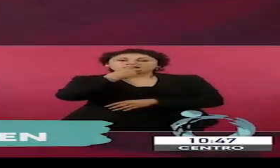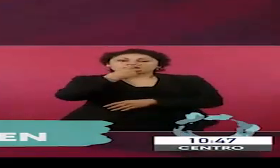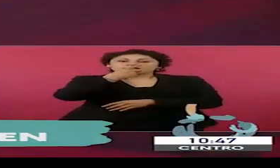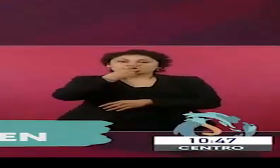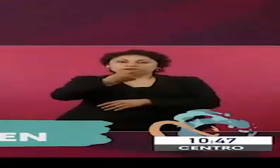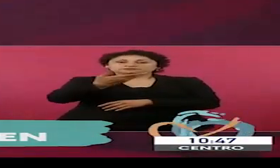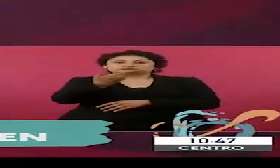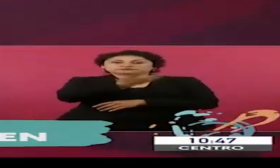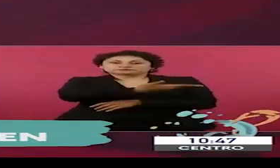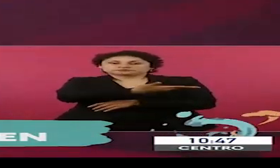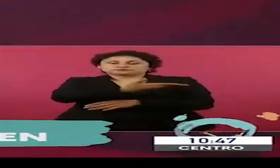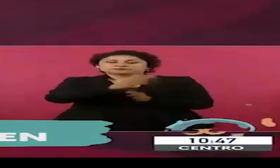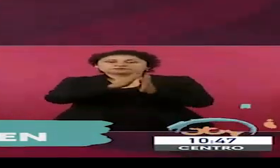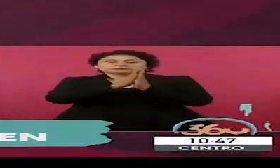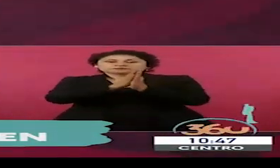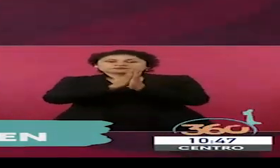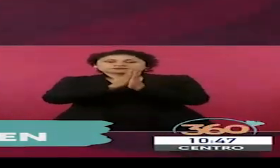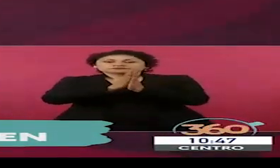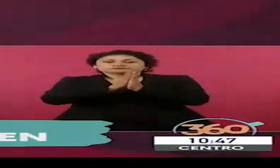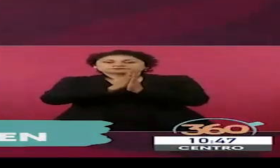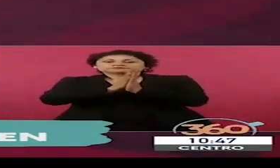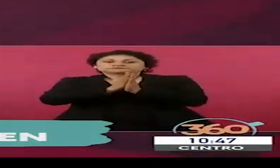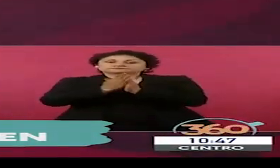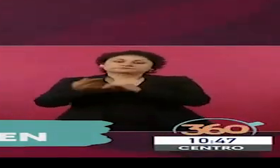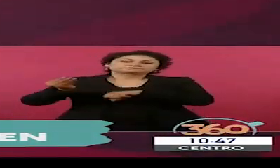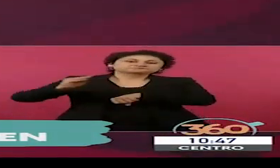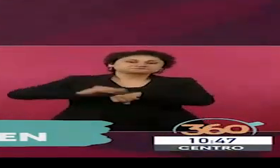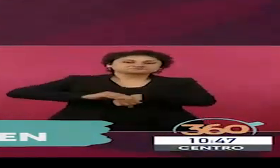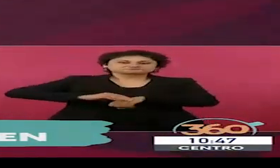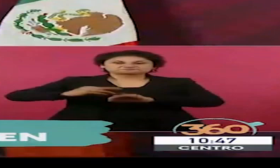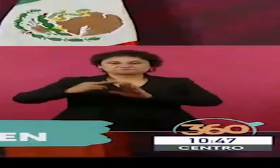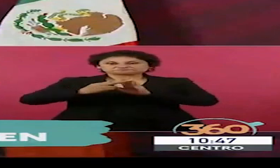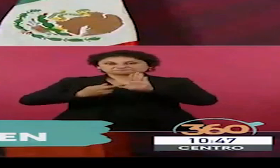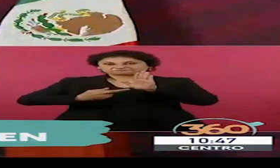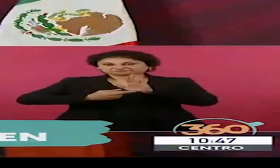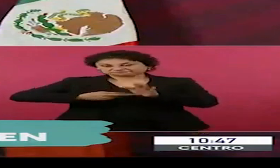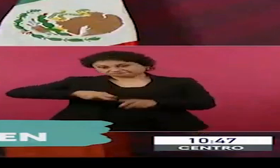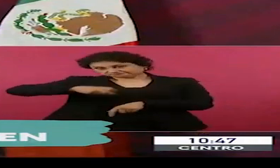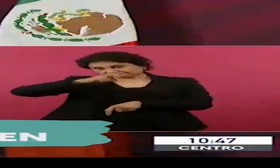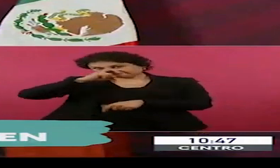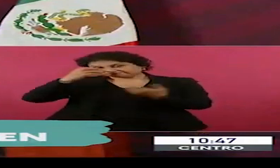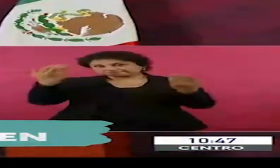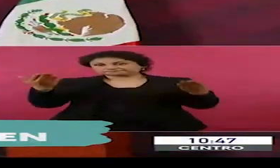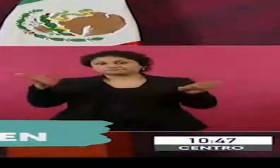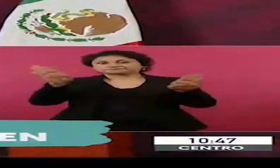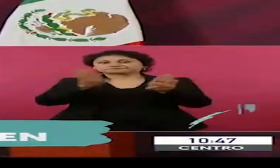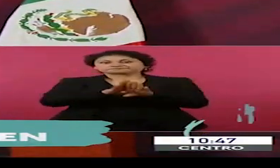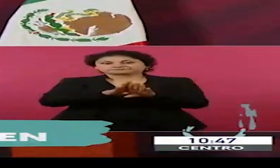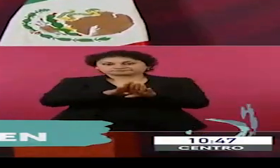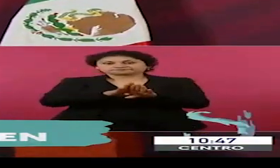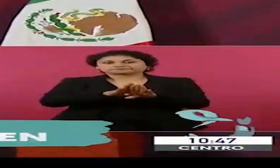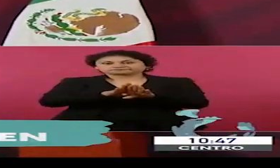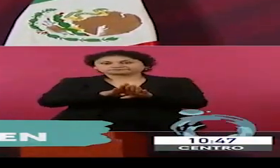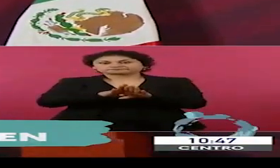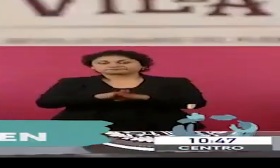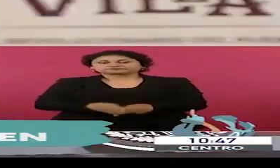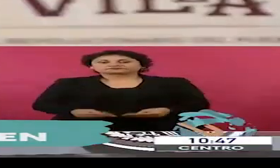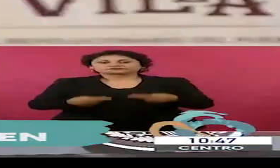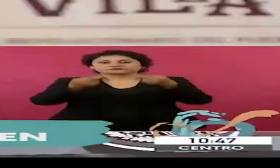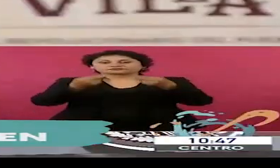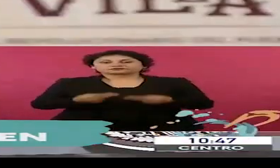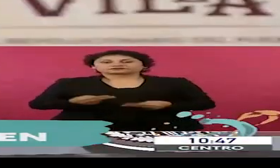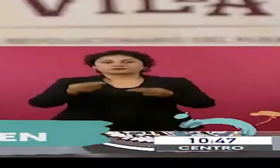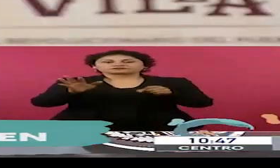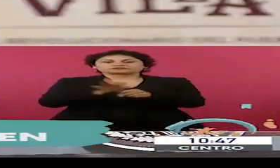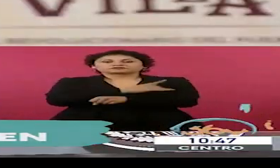se aplicaran medidas también de bloqueo comercial por